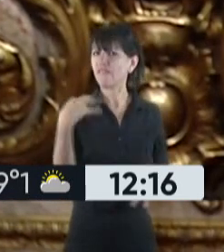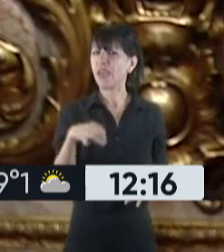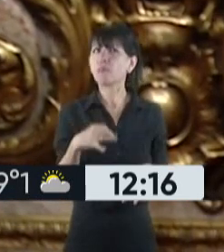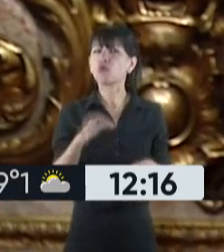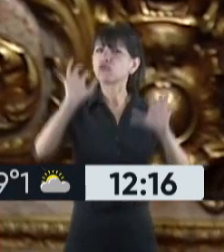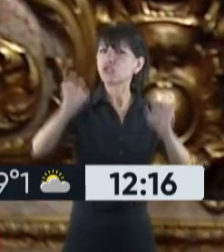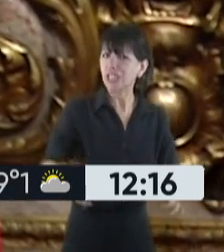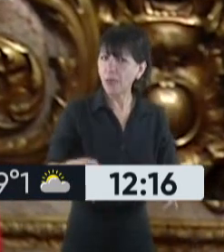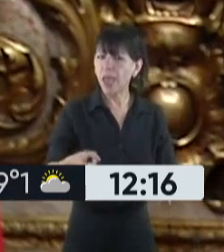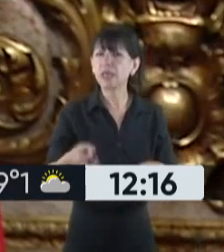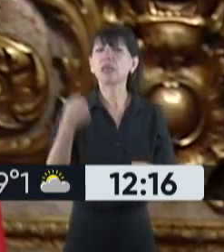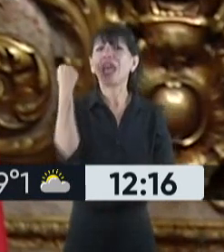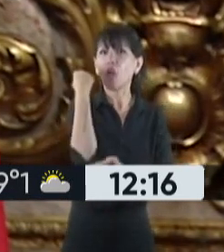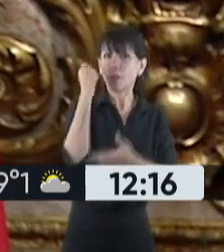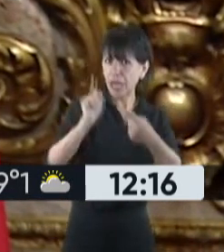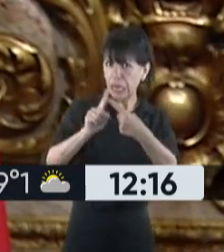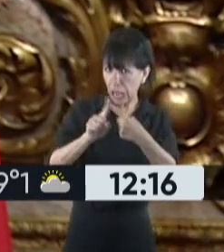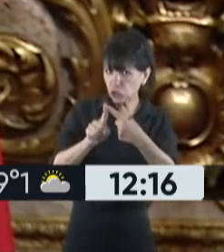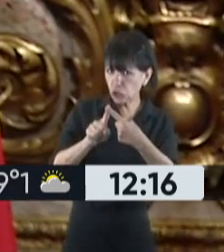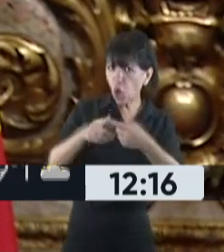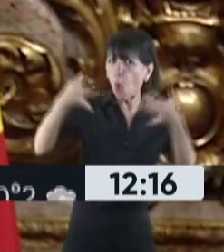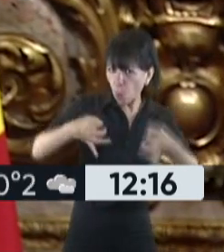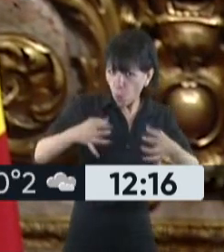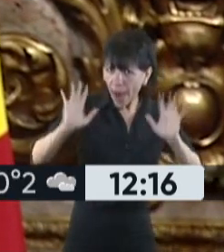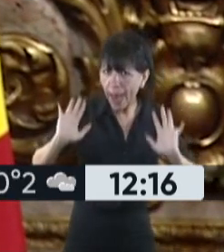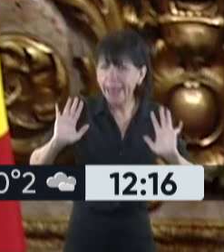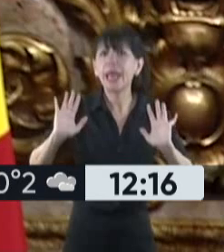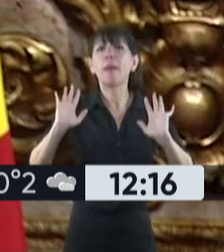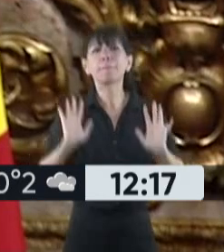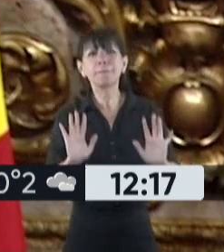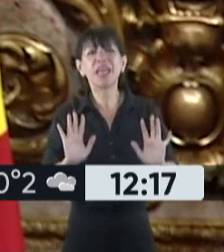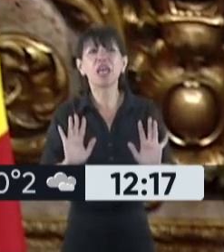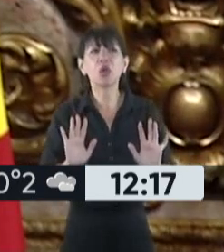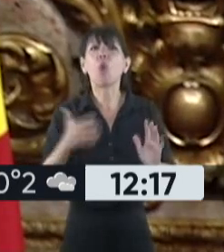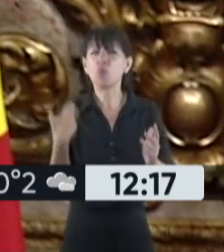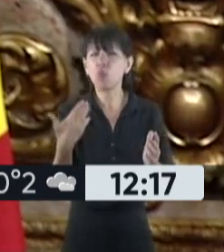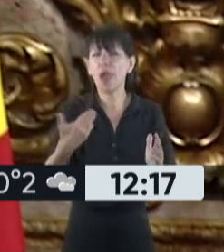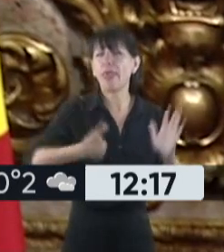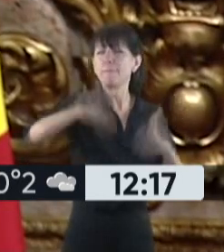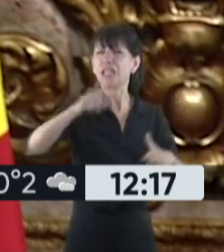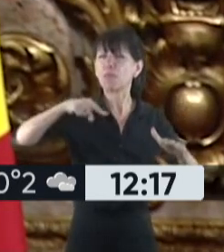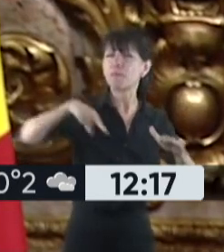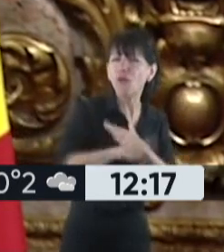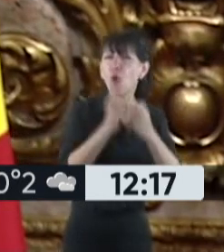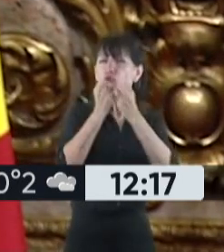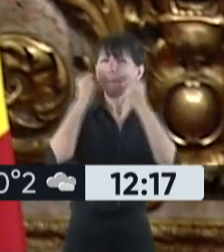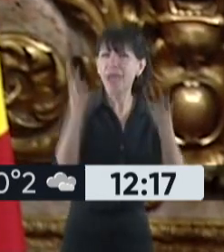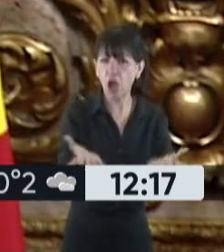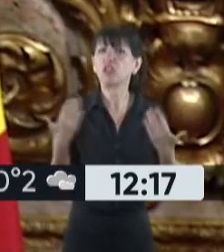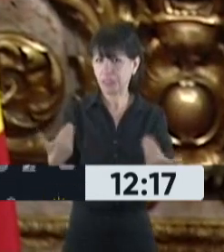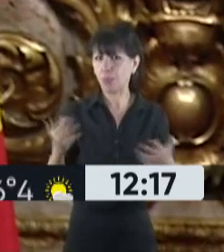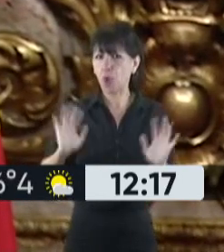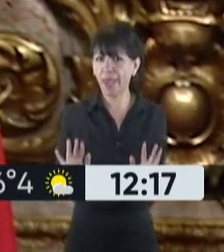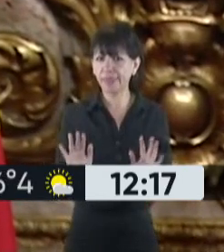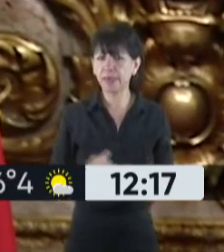relación económica buena, pero que está lejos de su potencial. Las